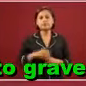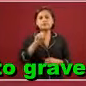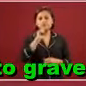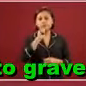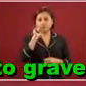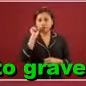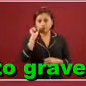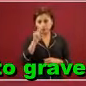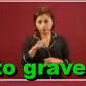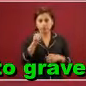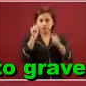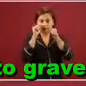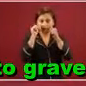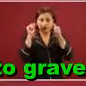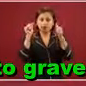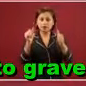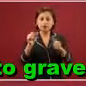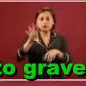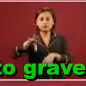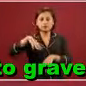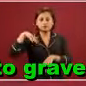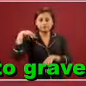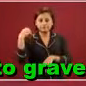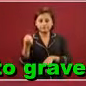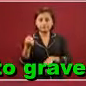hace en contra de trabajadores.